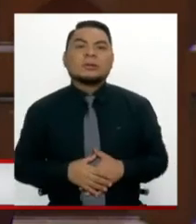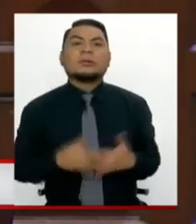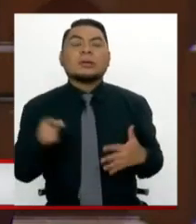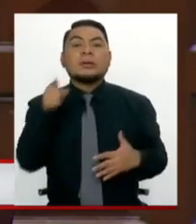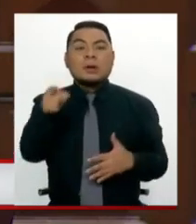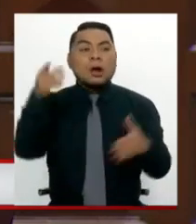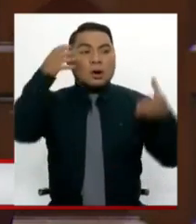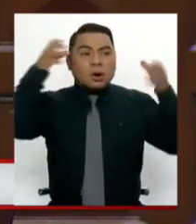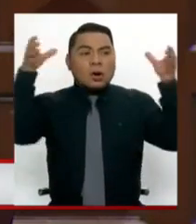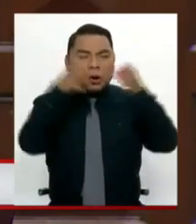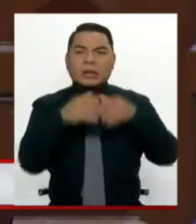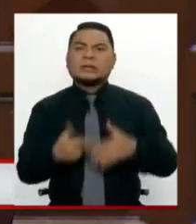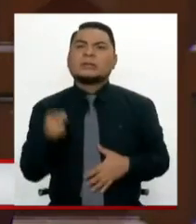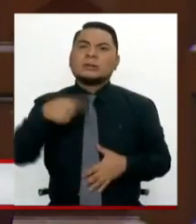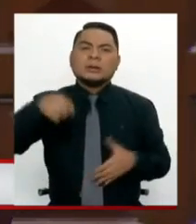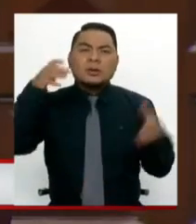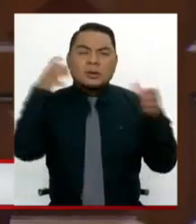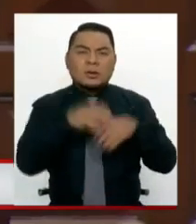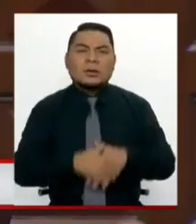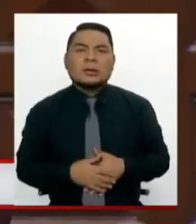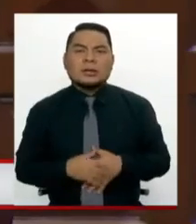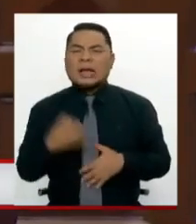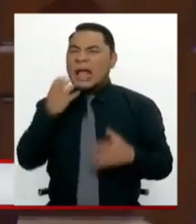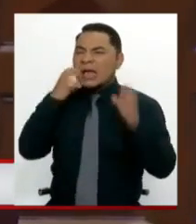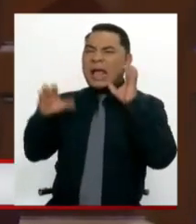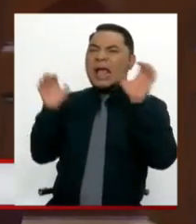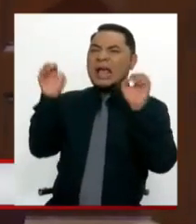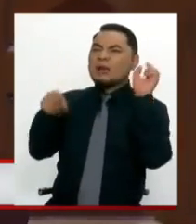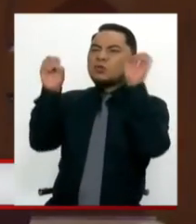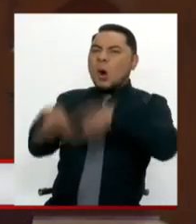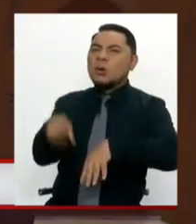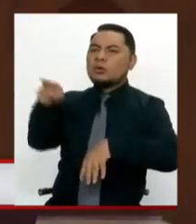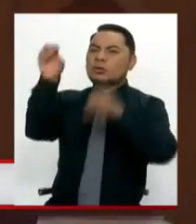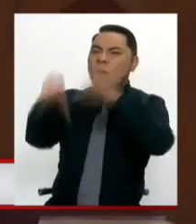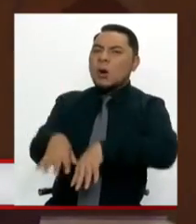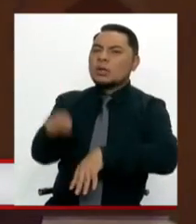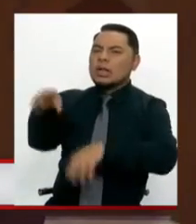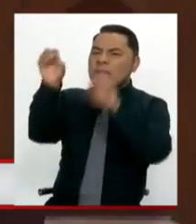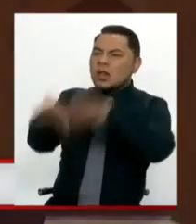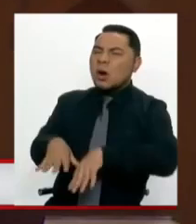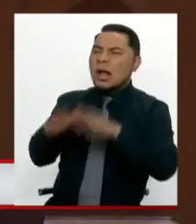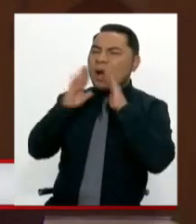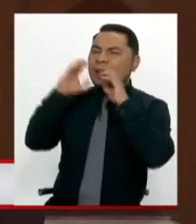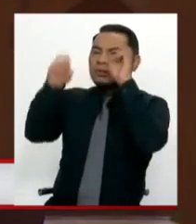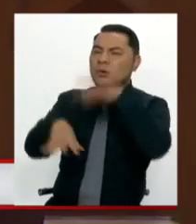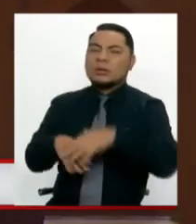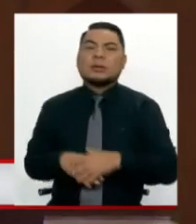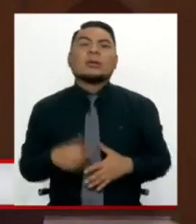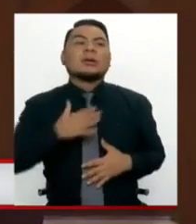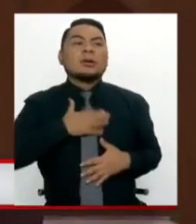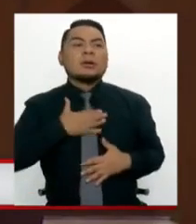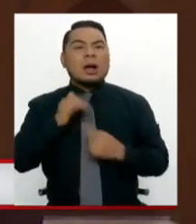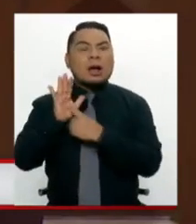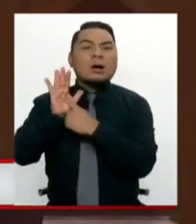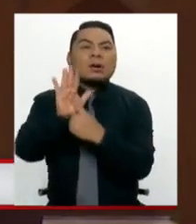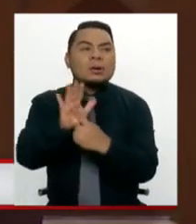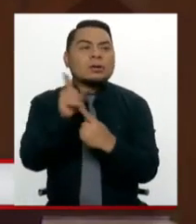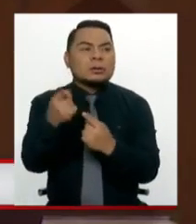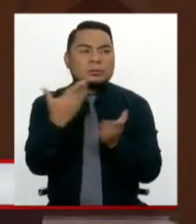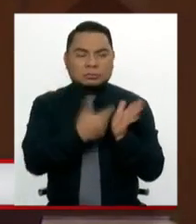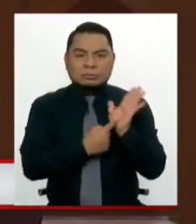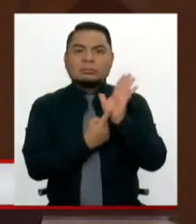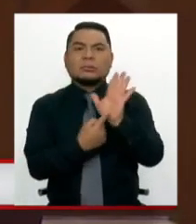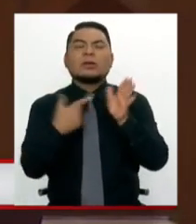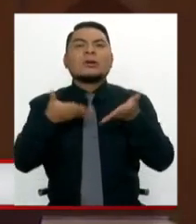Y que el Congreso de la República trabaje los proyectos de ley enunciados, los cuales presento en